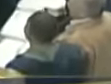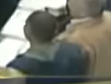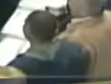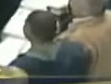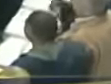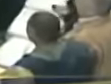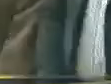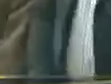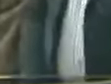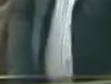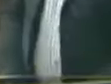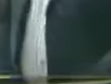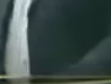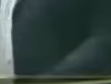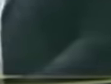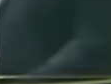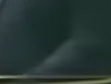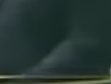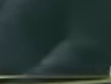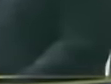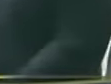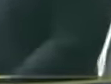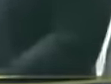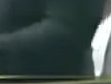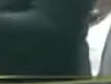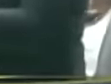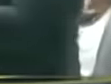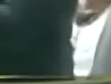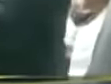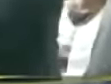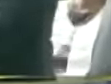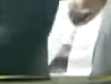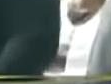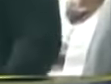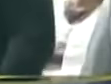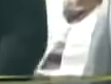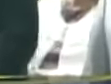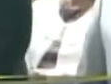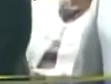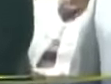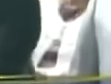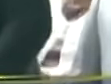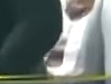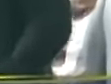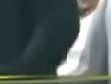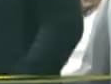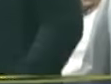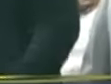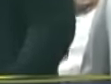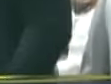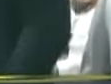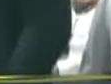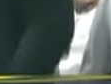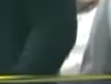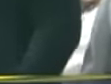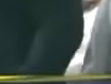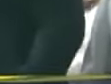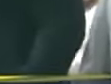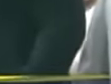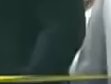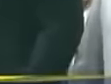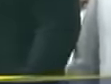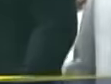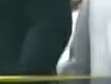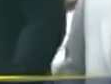Poder Popular y Comunicación, Ángel Rodríguez, presidente de la Comisión Permanente de Energía y Petróleo,